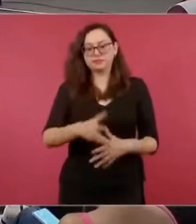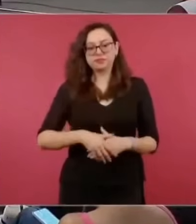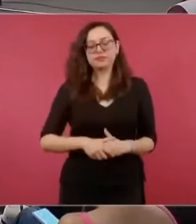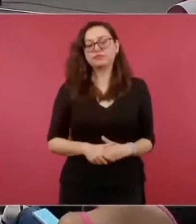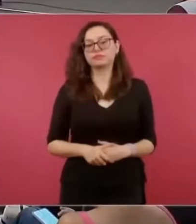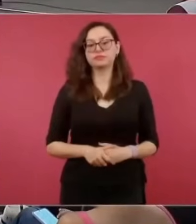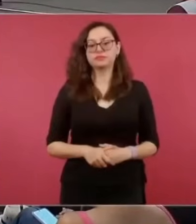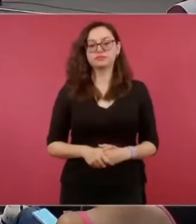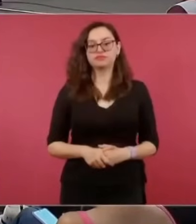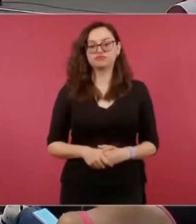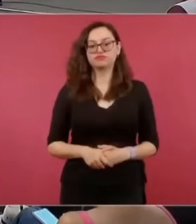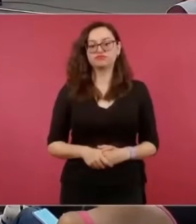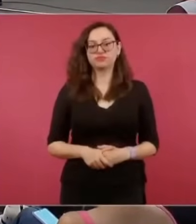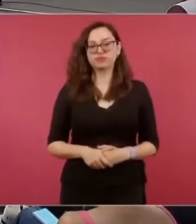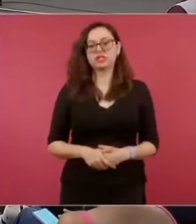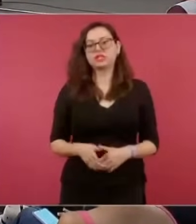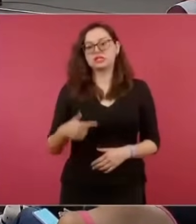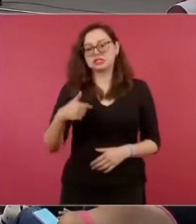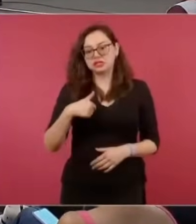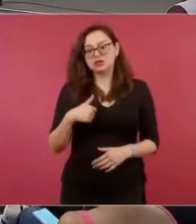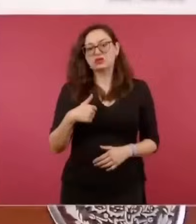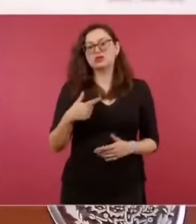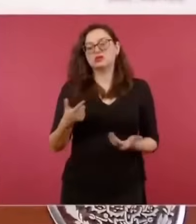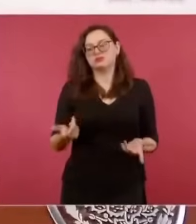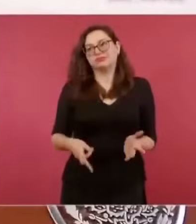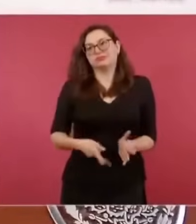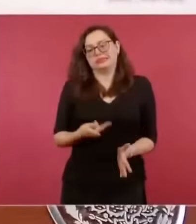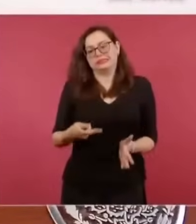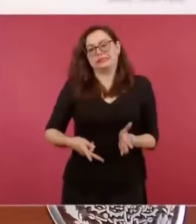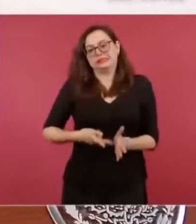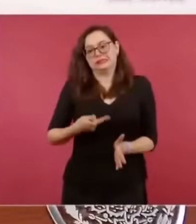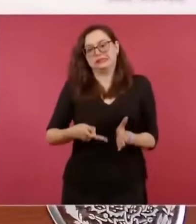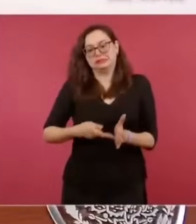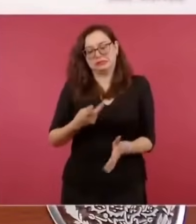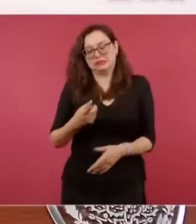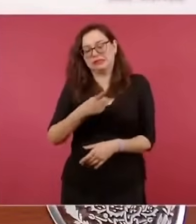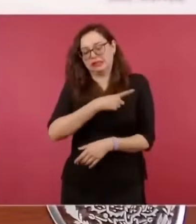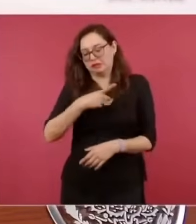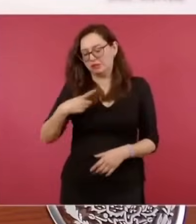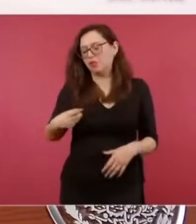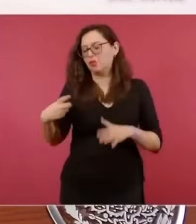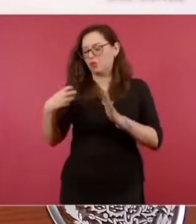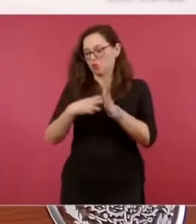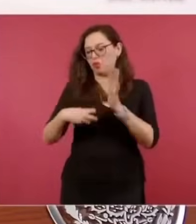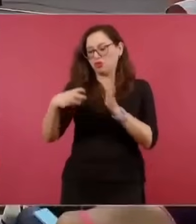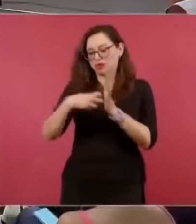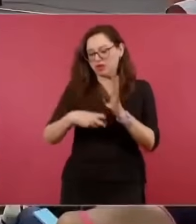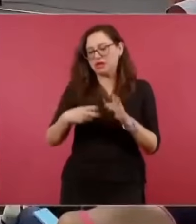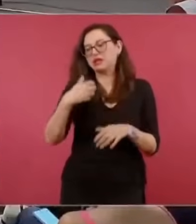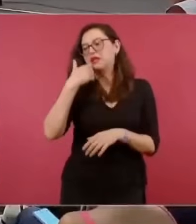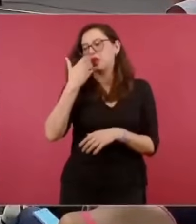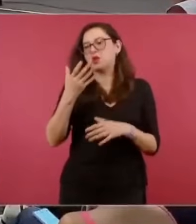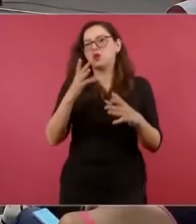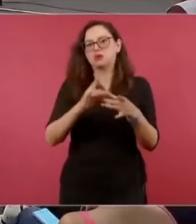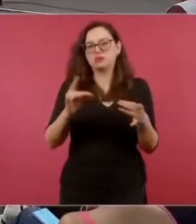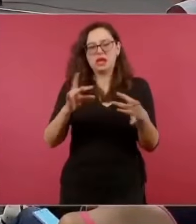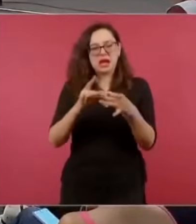de no repetirme y decir cosas importantes, sobre